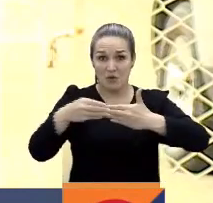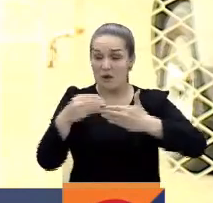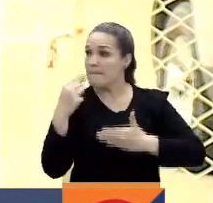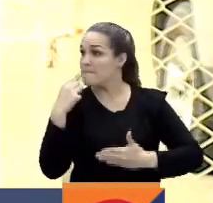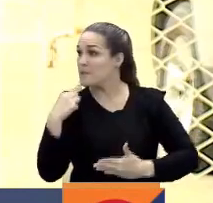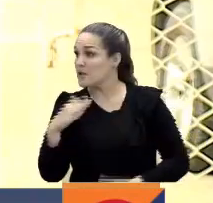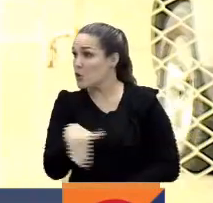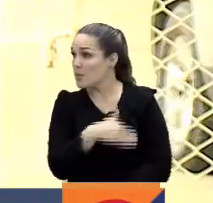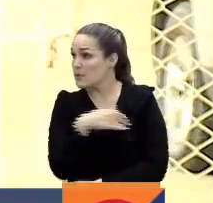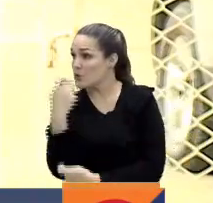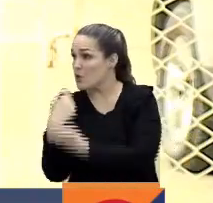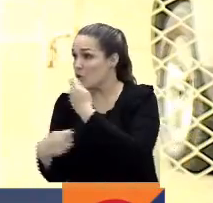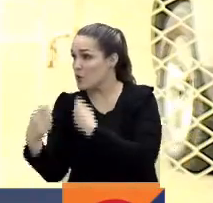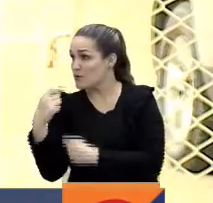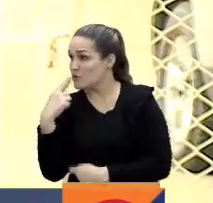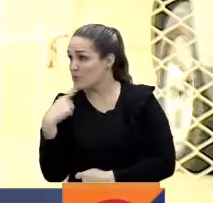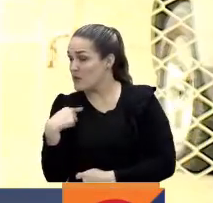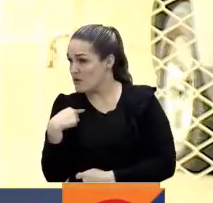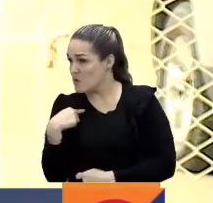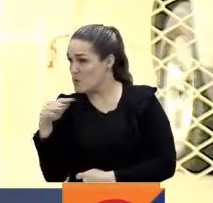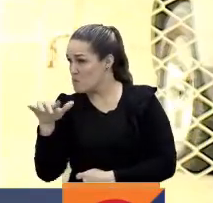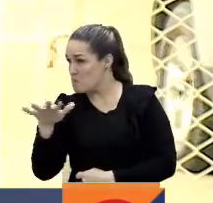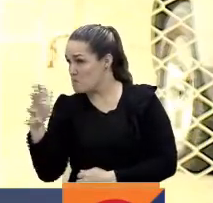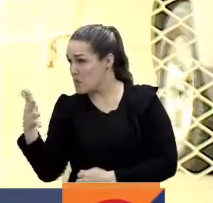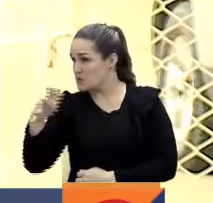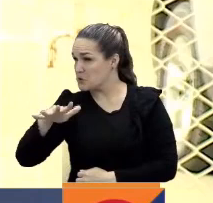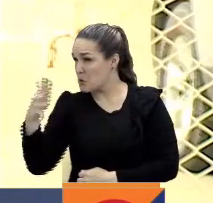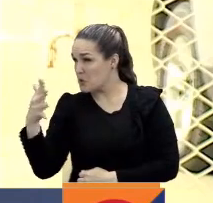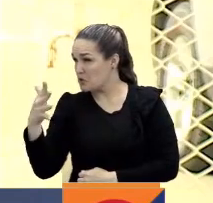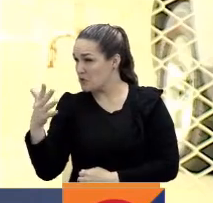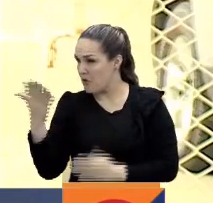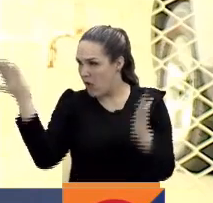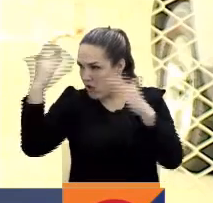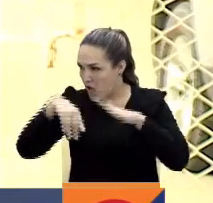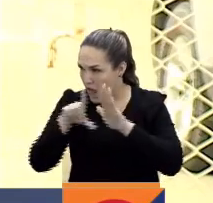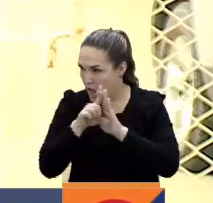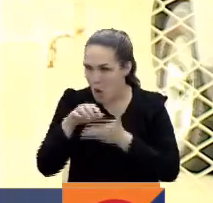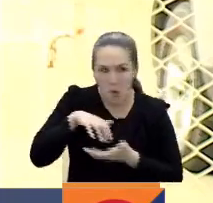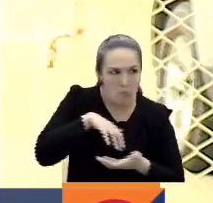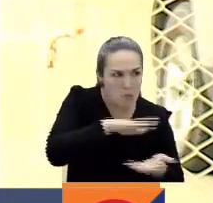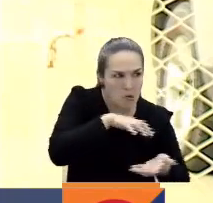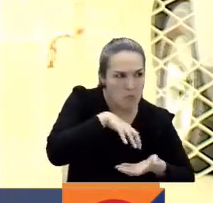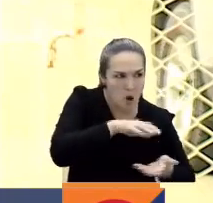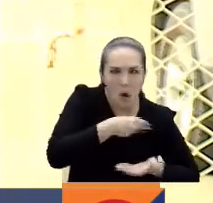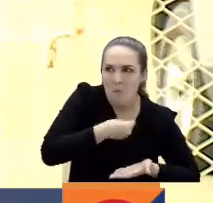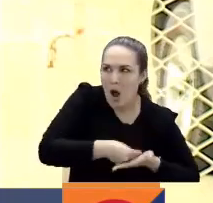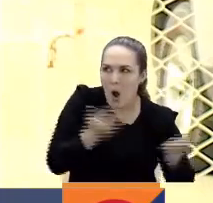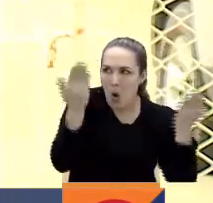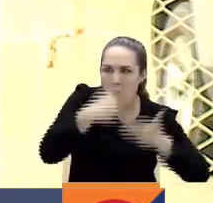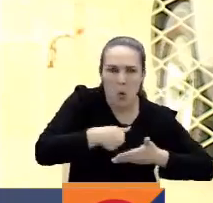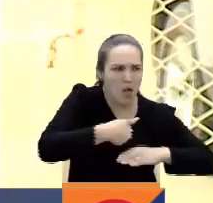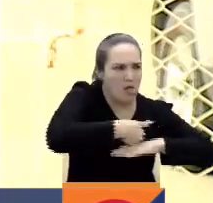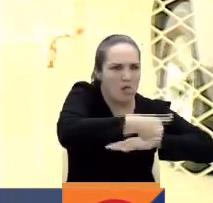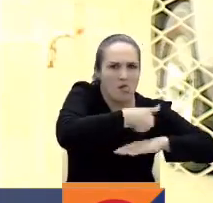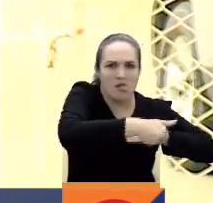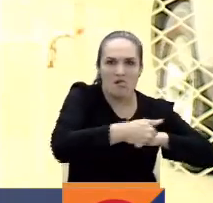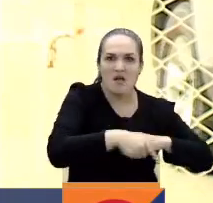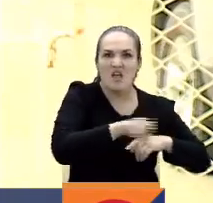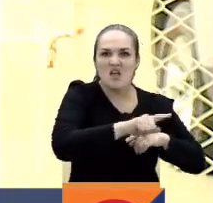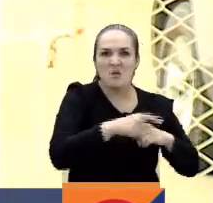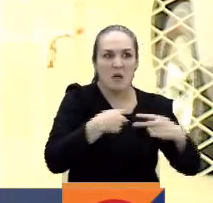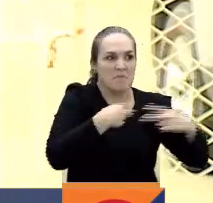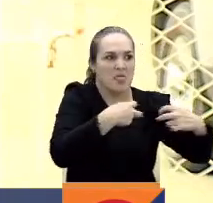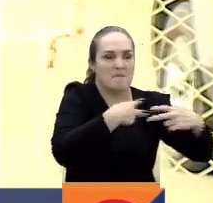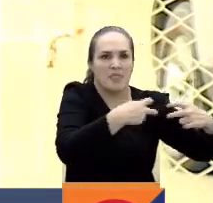que más o menos de contrabando van pasando con cobros de peajes durísimos por